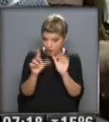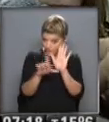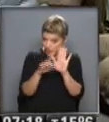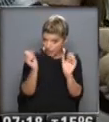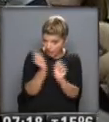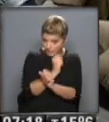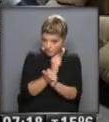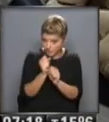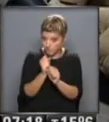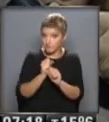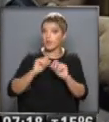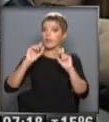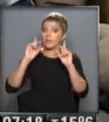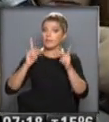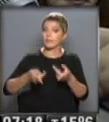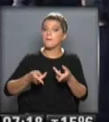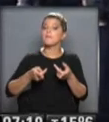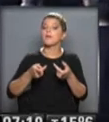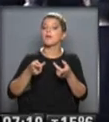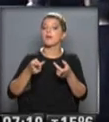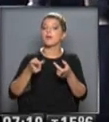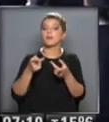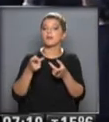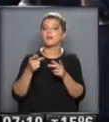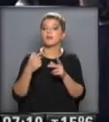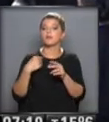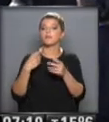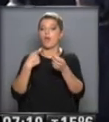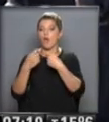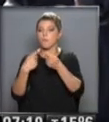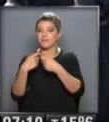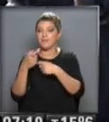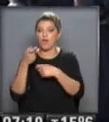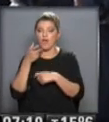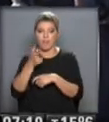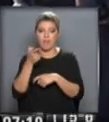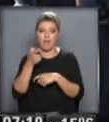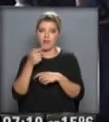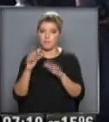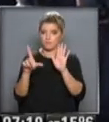todo lo que hace a la regulación estricta de la comercialización de armas.